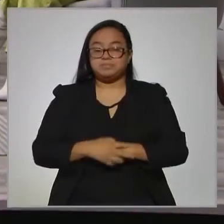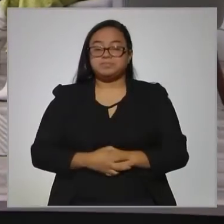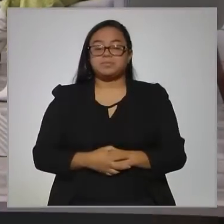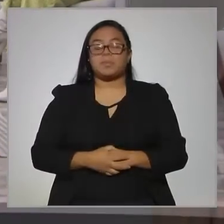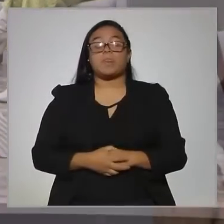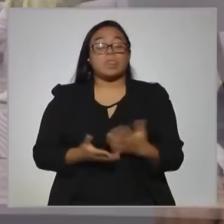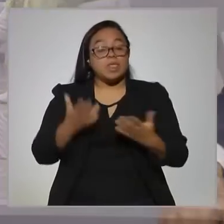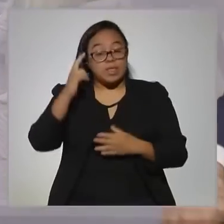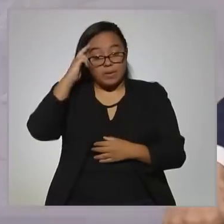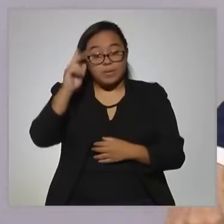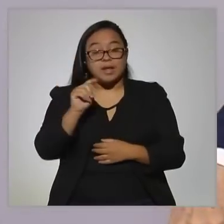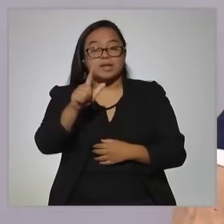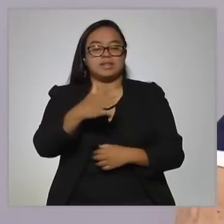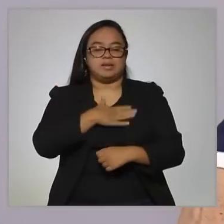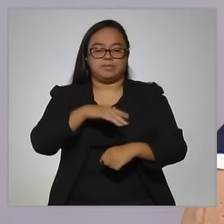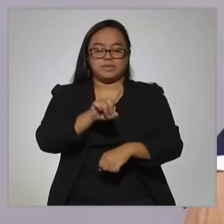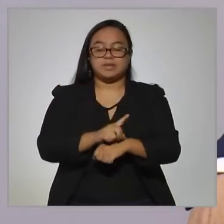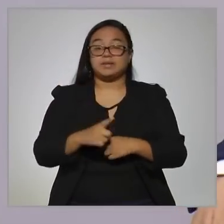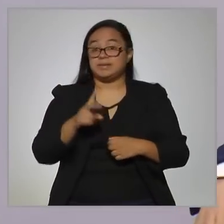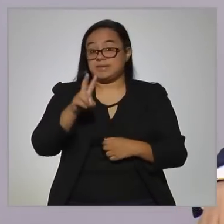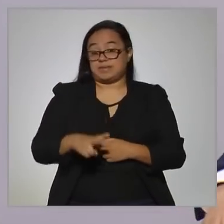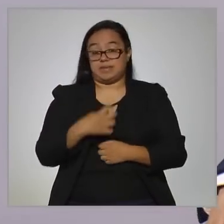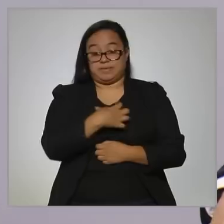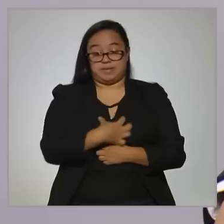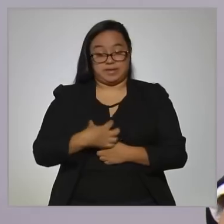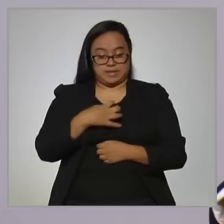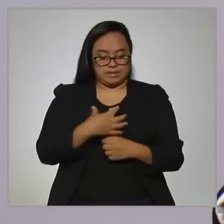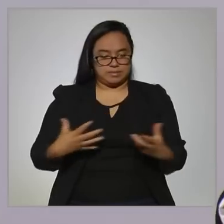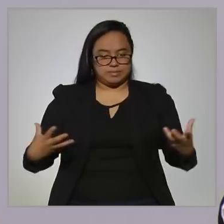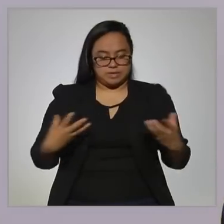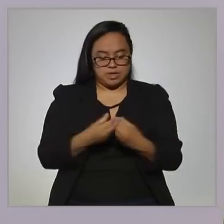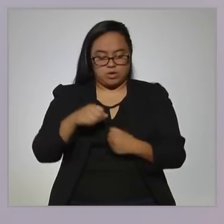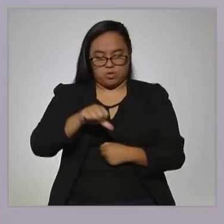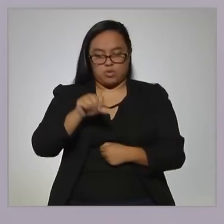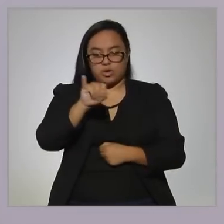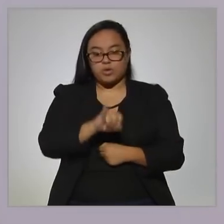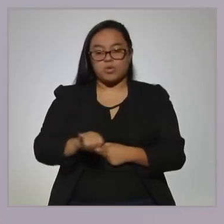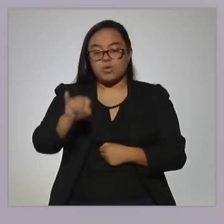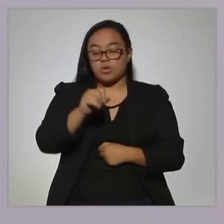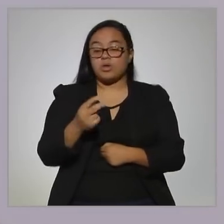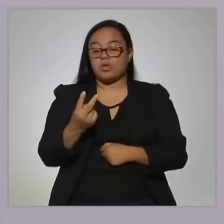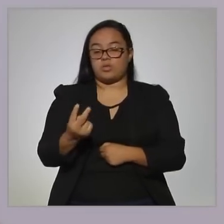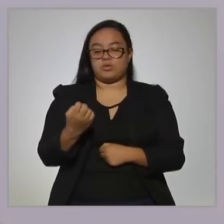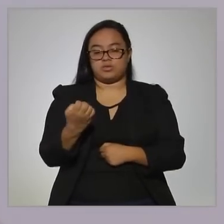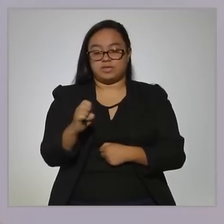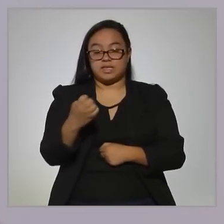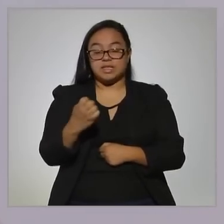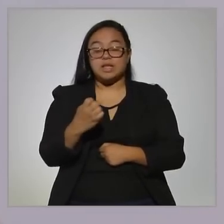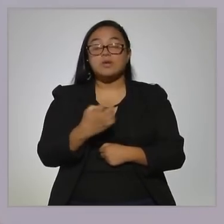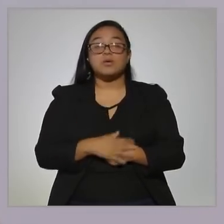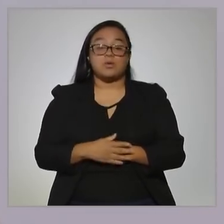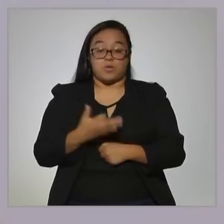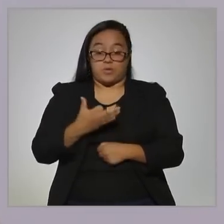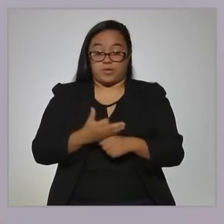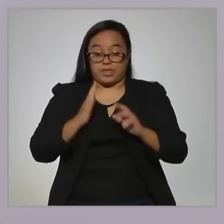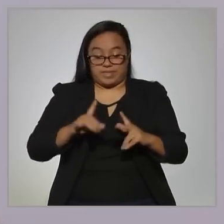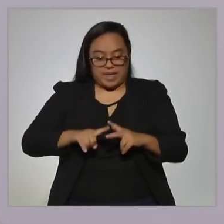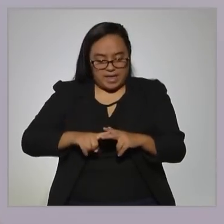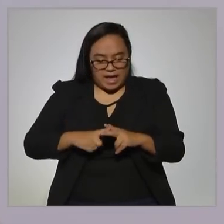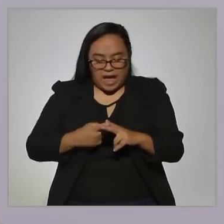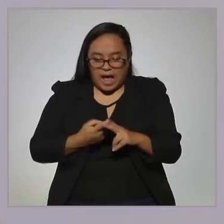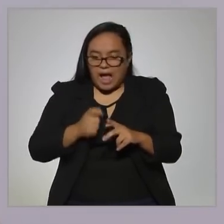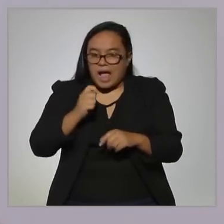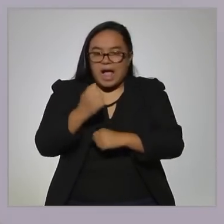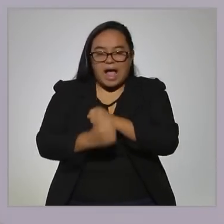Hola, ¿qué tal? Muy buenos días. Qué alegría que nos acompañe este jueves 2 de enero. Estamos comenzando prácticamente el